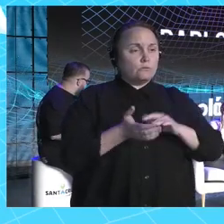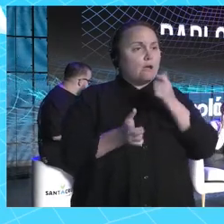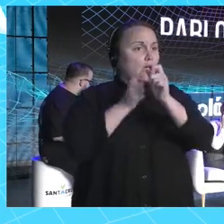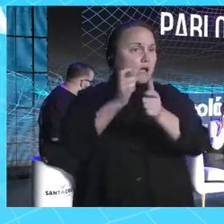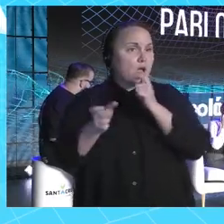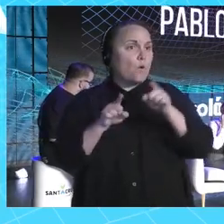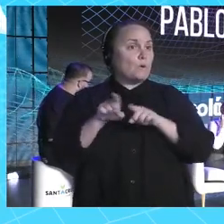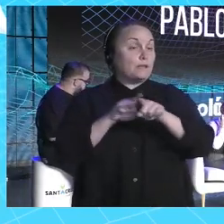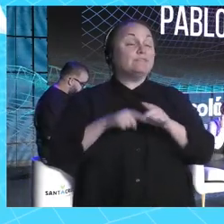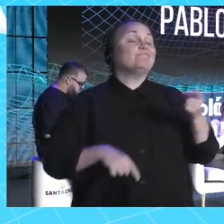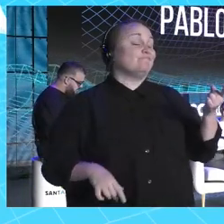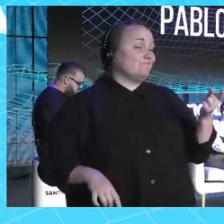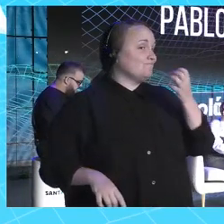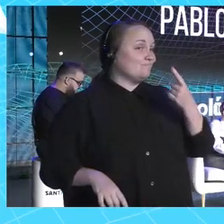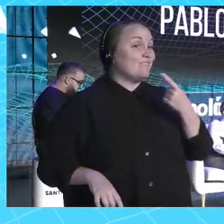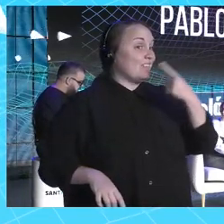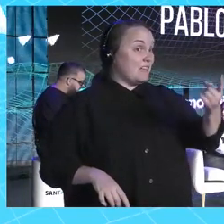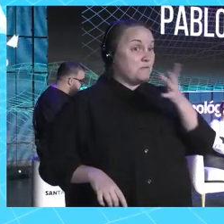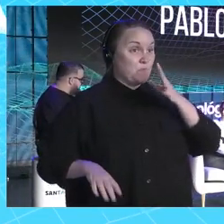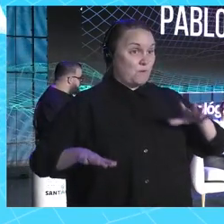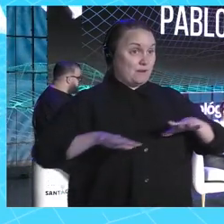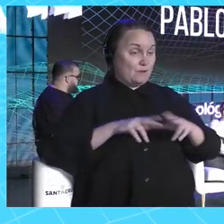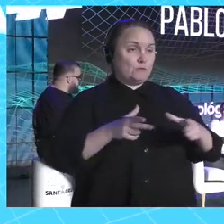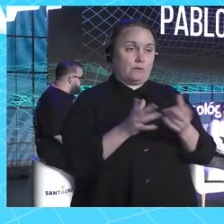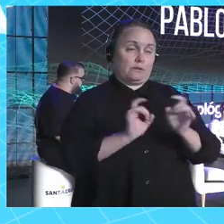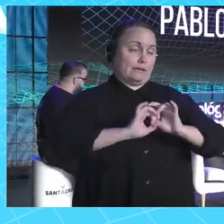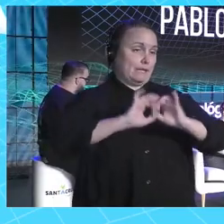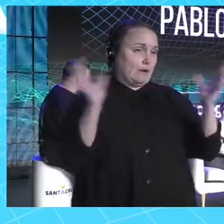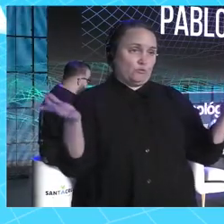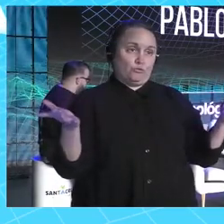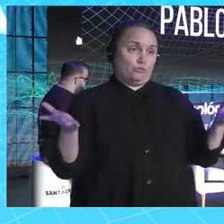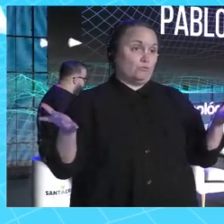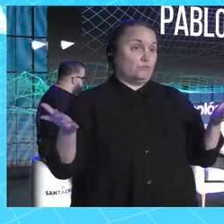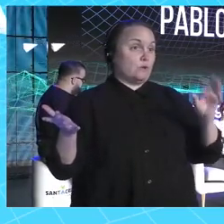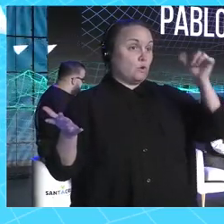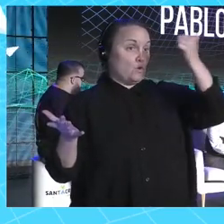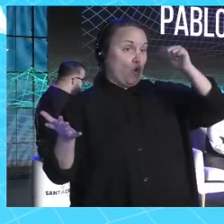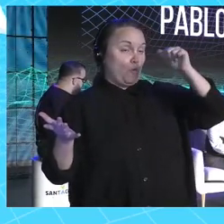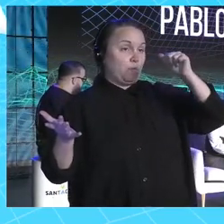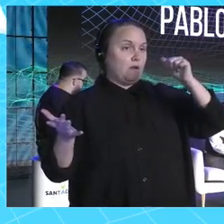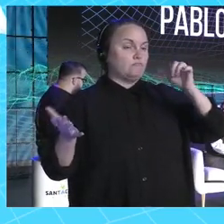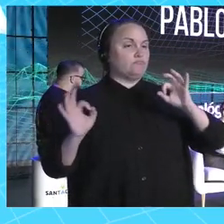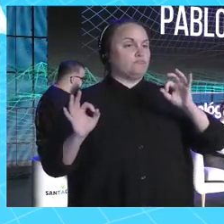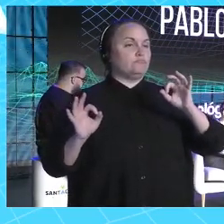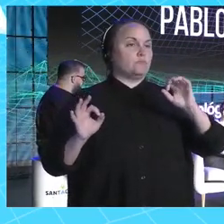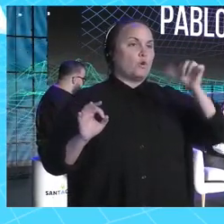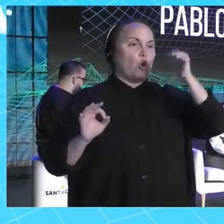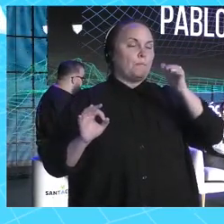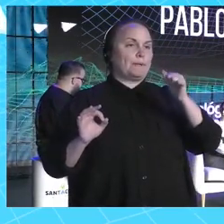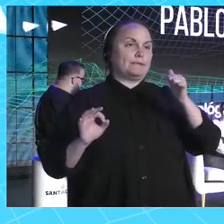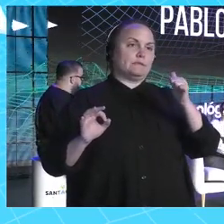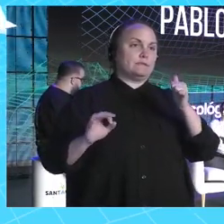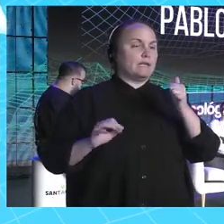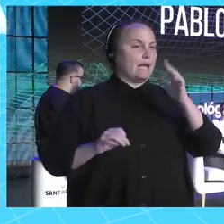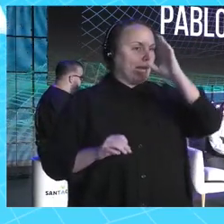está súper bien que lo comentes porque en redes sociales está claro que ser hombre o cumplir con el patrón de hombre